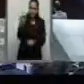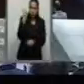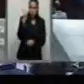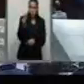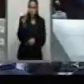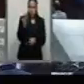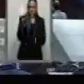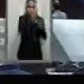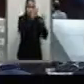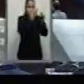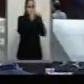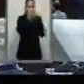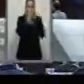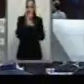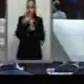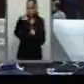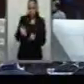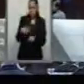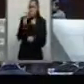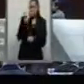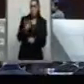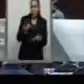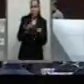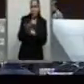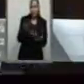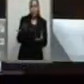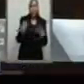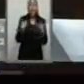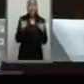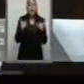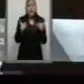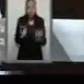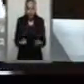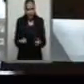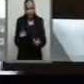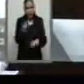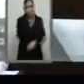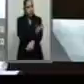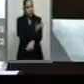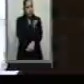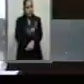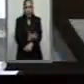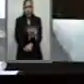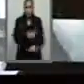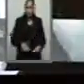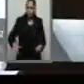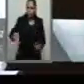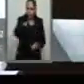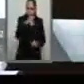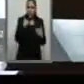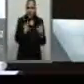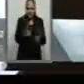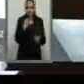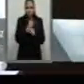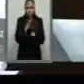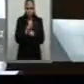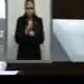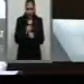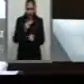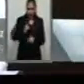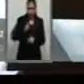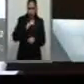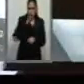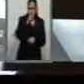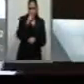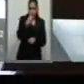semiestado. Compañeros, entendamos que el simple hecho de estar discutiendo en pleno siglo XXI si